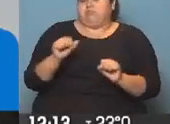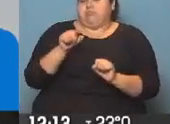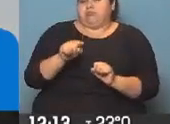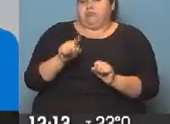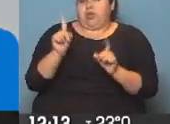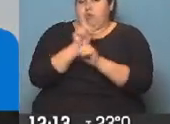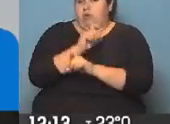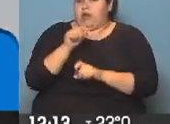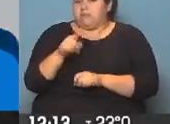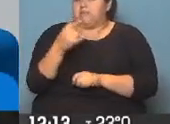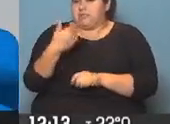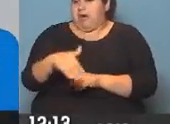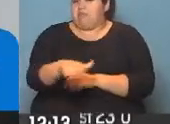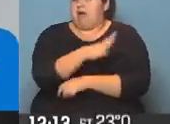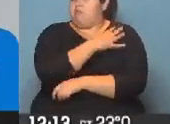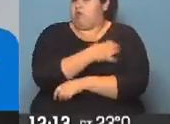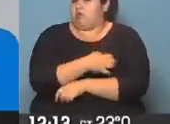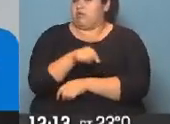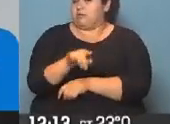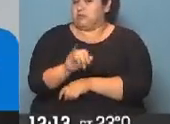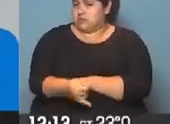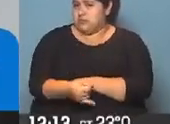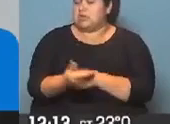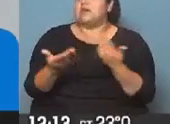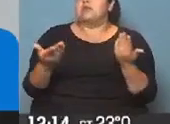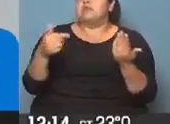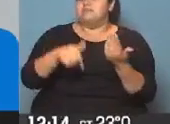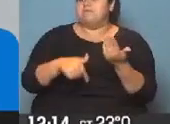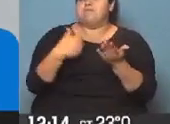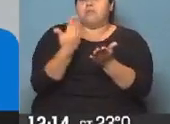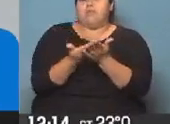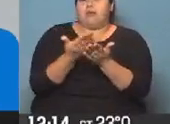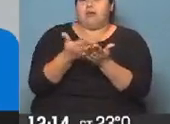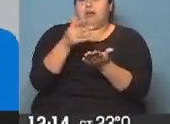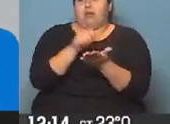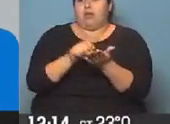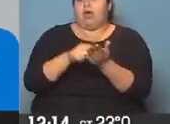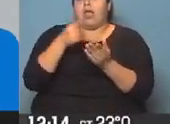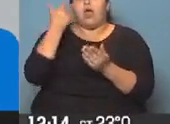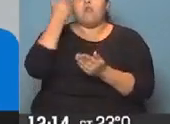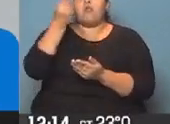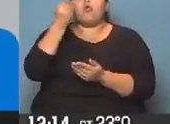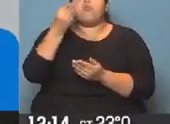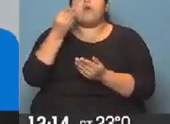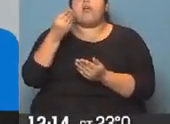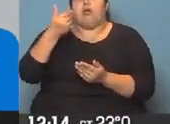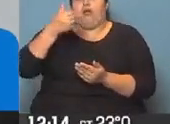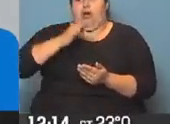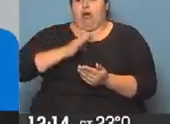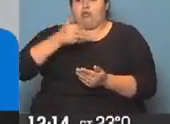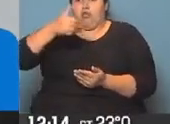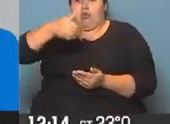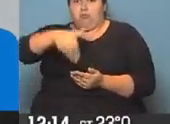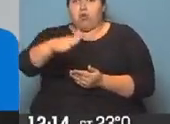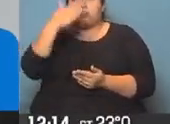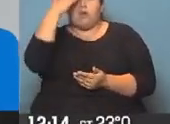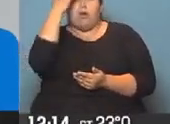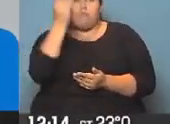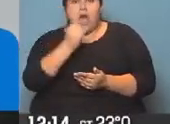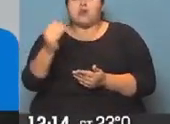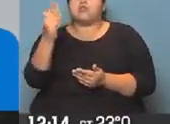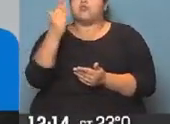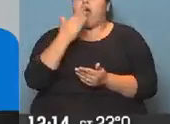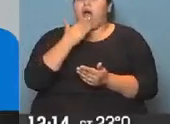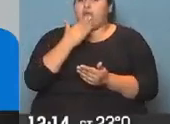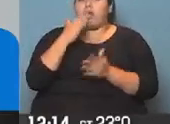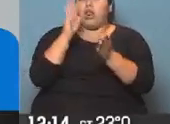monetaria. Entonces, lo que estamos planteando en el informe es que nuestra preocupación es que para el próximo año, marzo, abril, cuando saquemos un